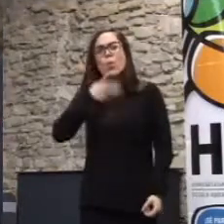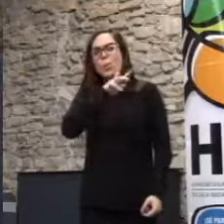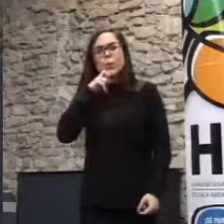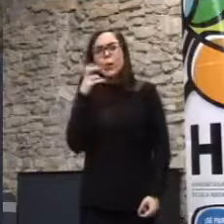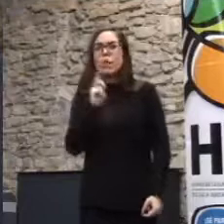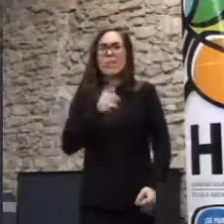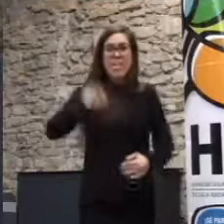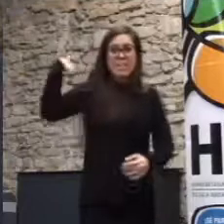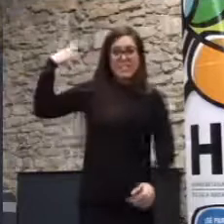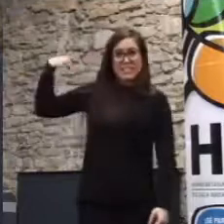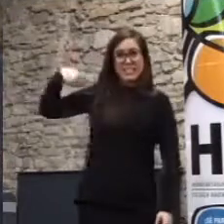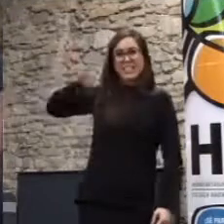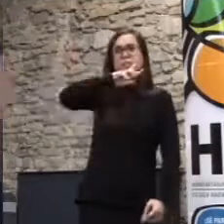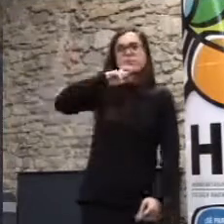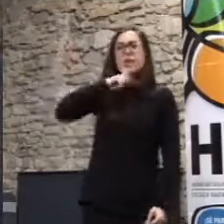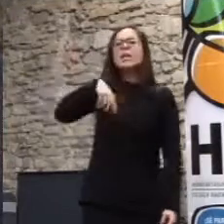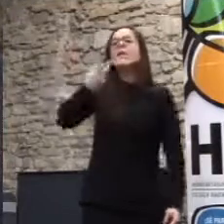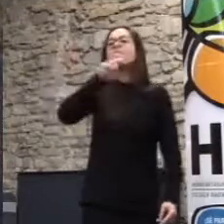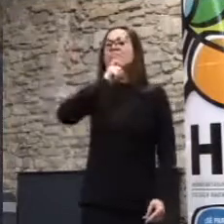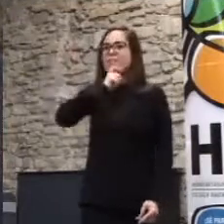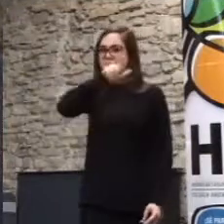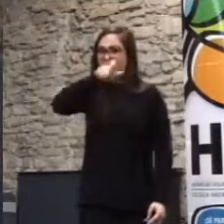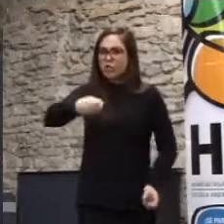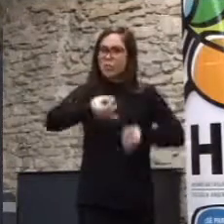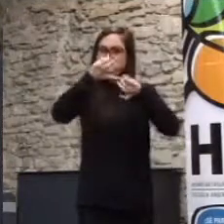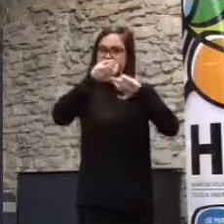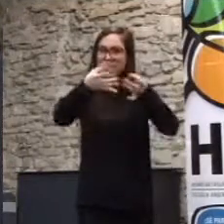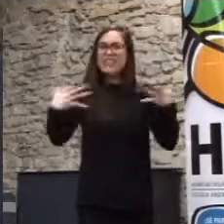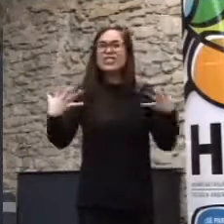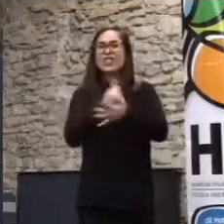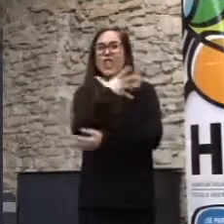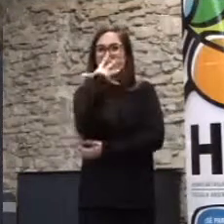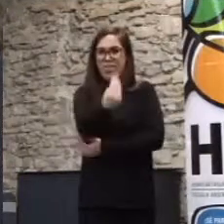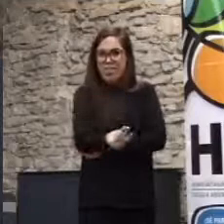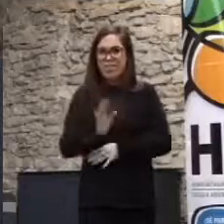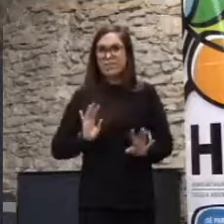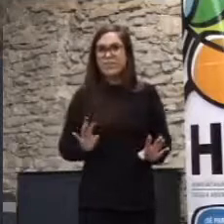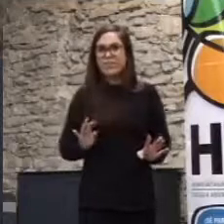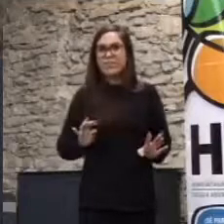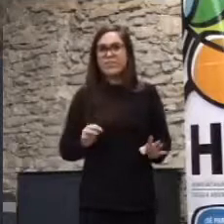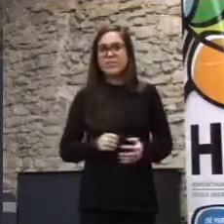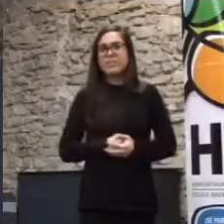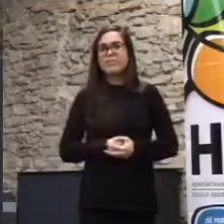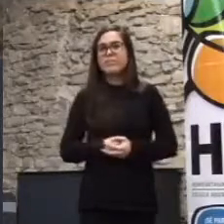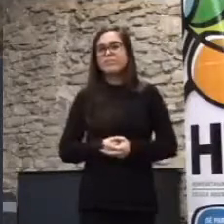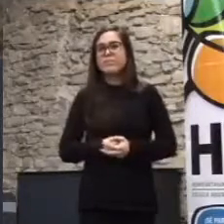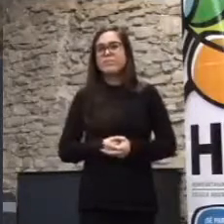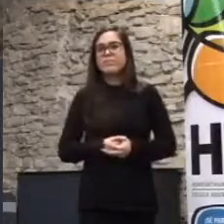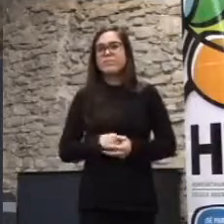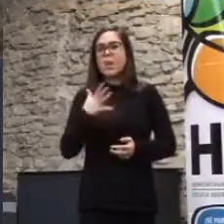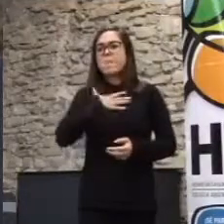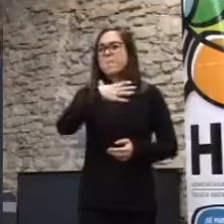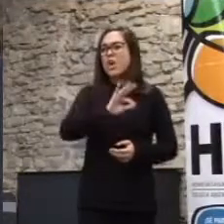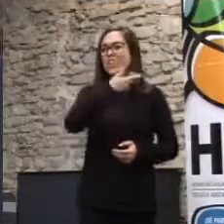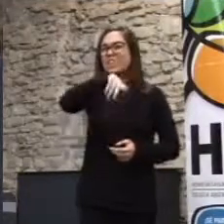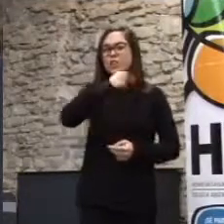sea, la gente, es muy difícil llegar a ellos. Muy difícil, porque quizá la culpa, lo que tú dices, quizá no lo trabajamos de la